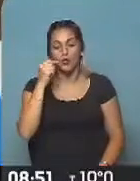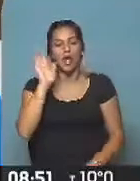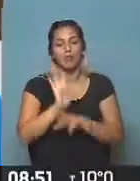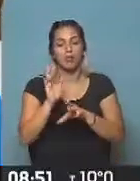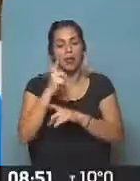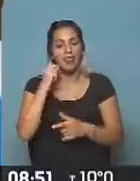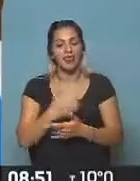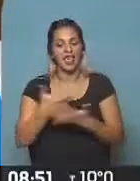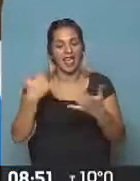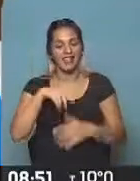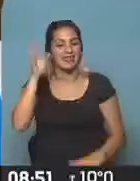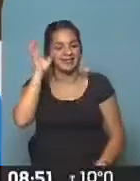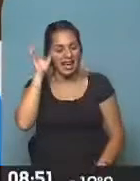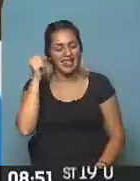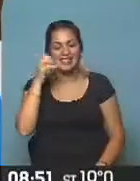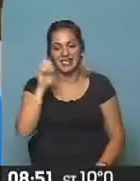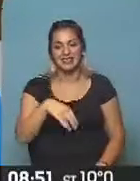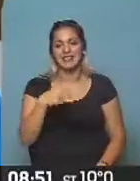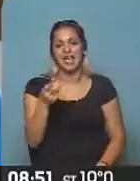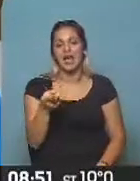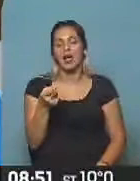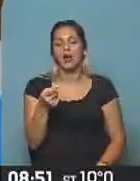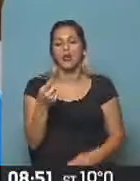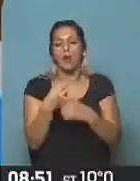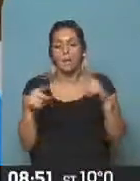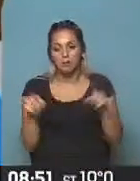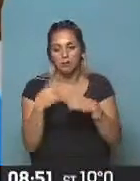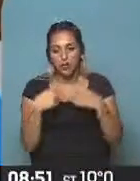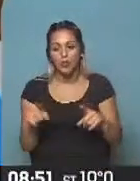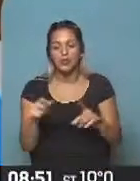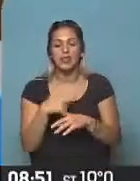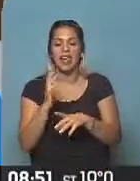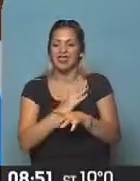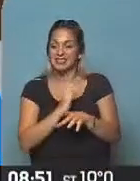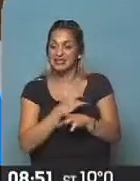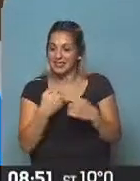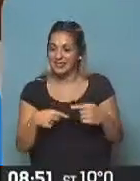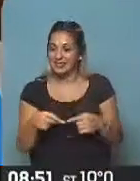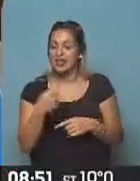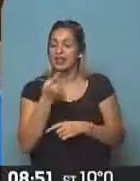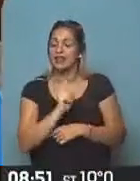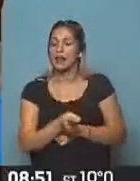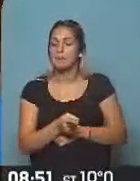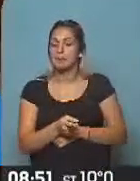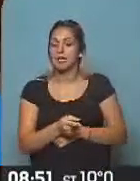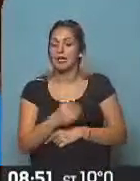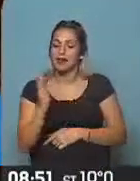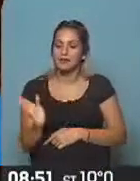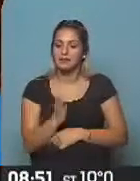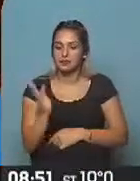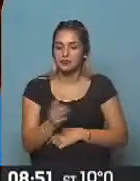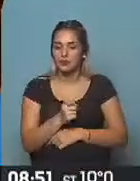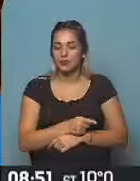y ahí con nicola piovani que es un grandísimo compositores de música para el cine pasando y para pasando para